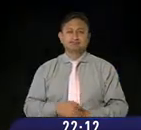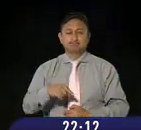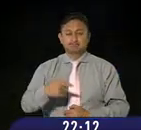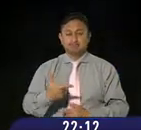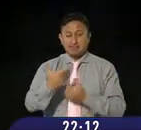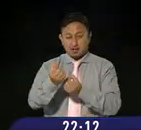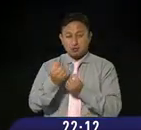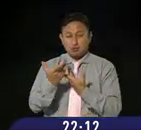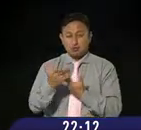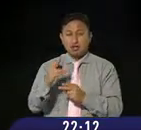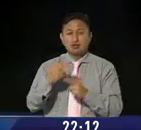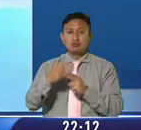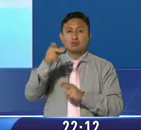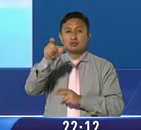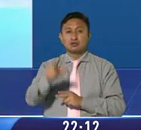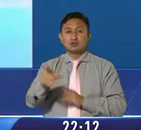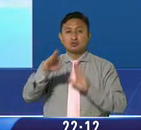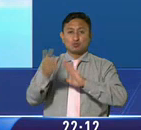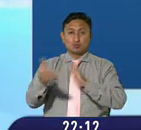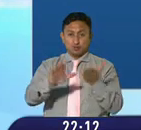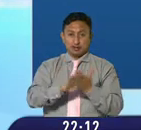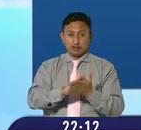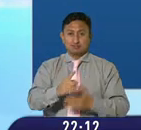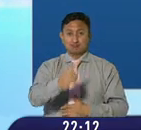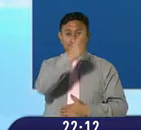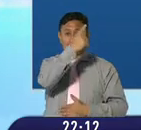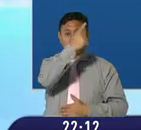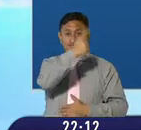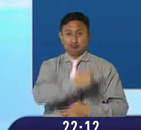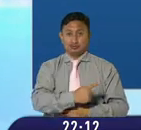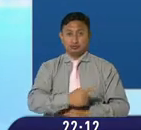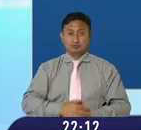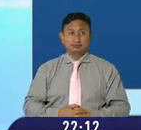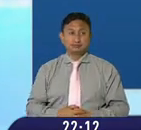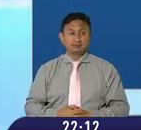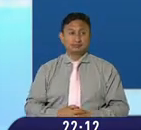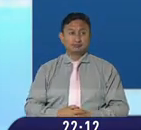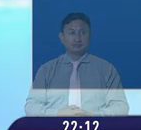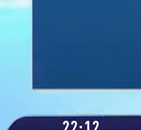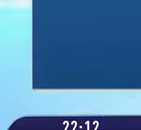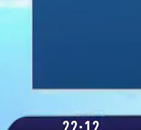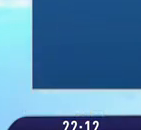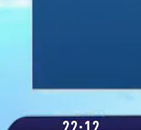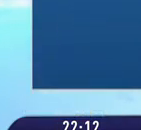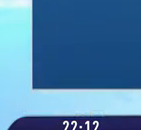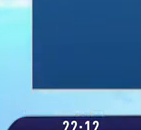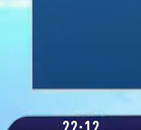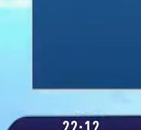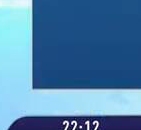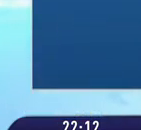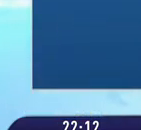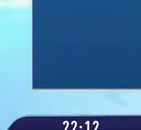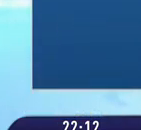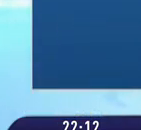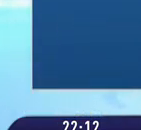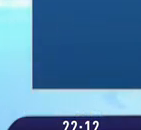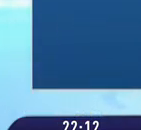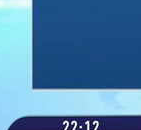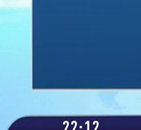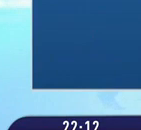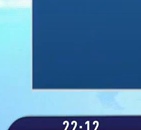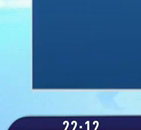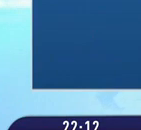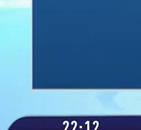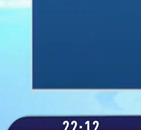listado de los fallecidos: Jimmy Alexander Caiza Berrones, de 7. Ailín Valentina Lema Ulloa, de 7,